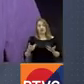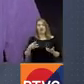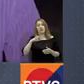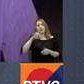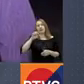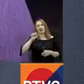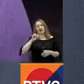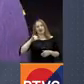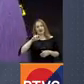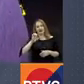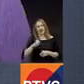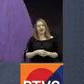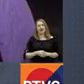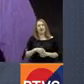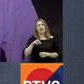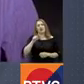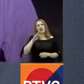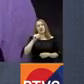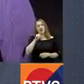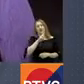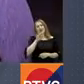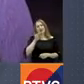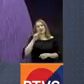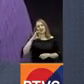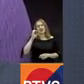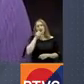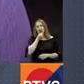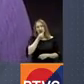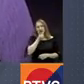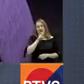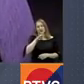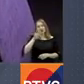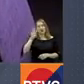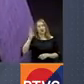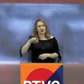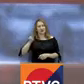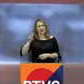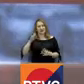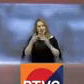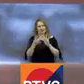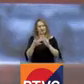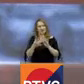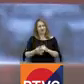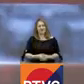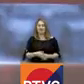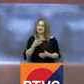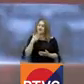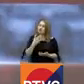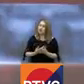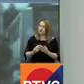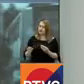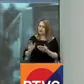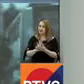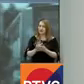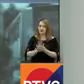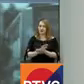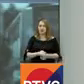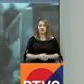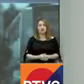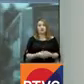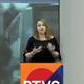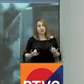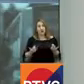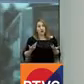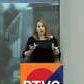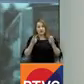paulo forman para rtvc noticias conectados 24 hola muchísimas gracias por la información y veamos ahora